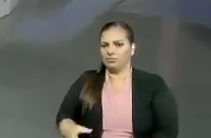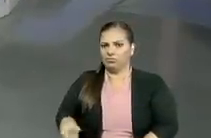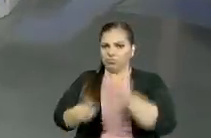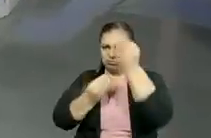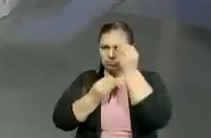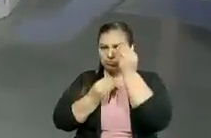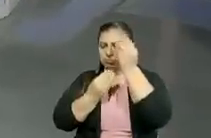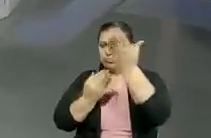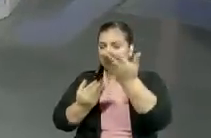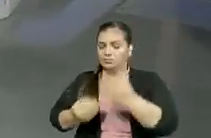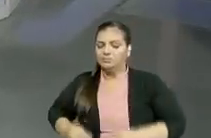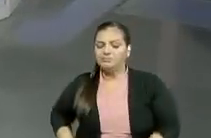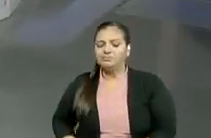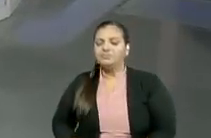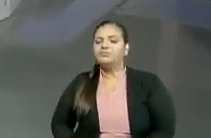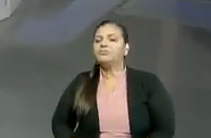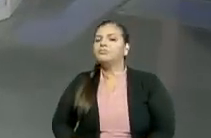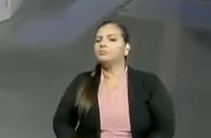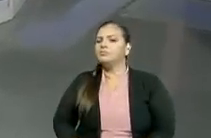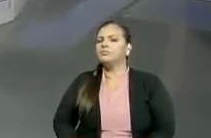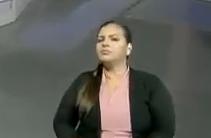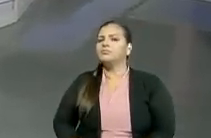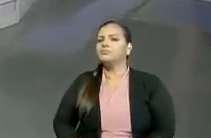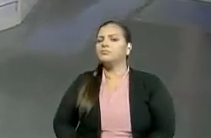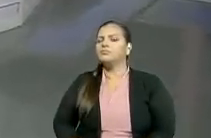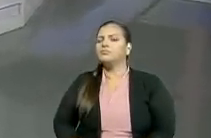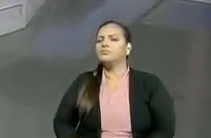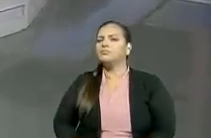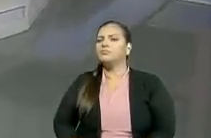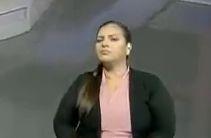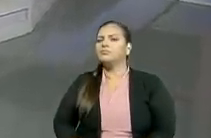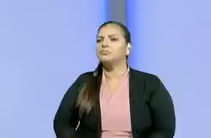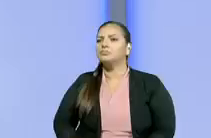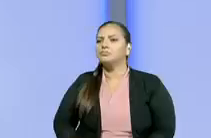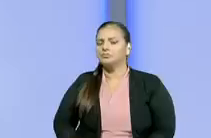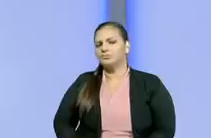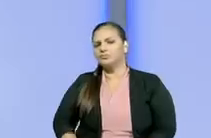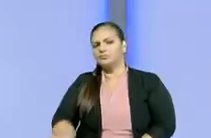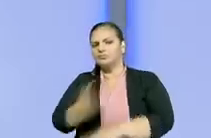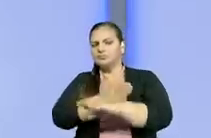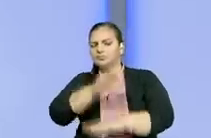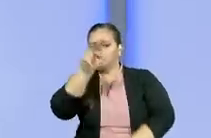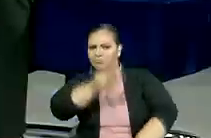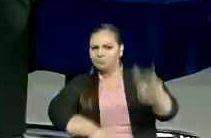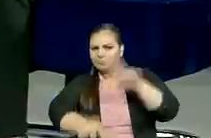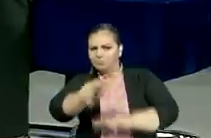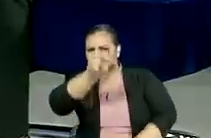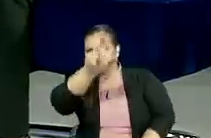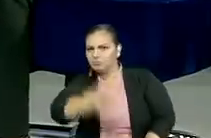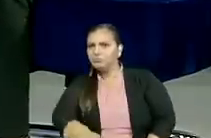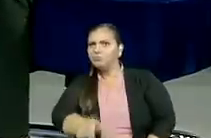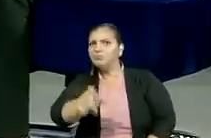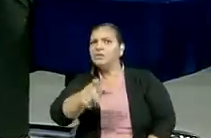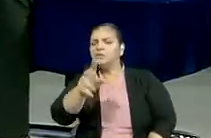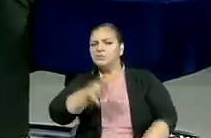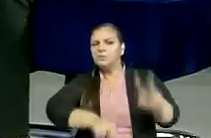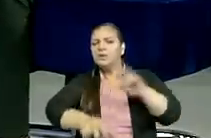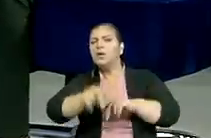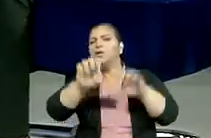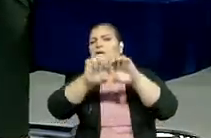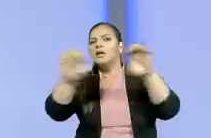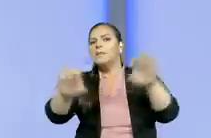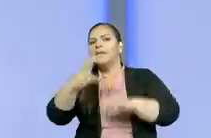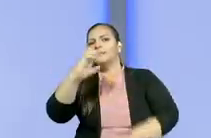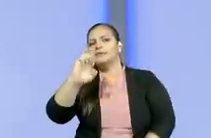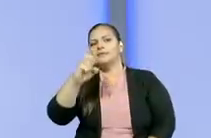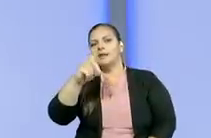de independencia, la escasa fiscalización y la desconexión con el sentir popular lo que habría dado esa baja calificación.